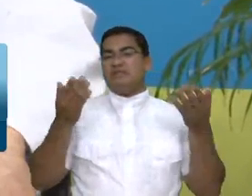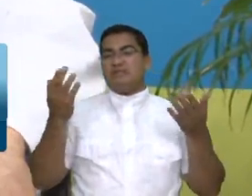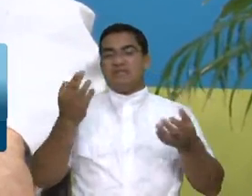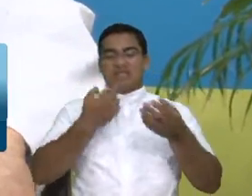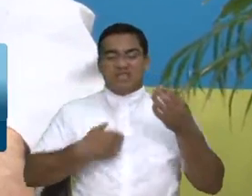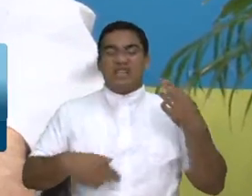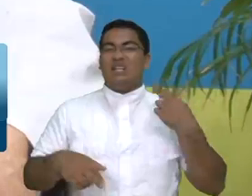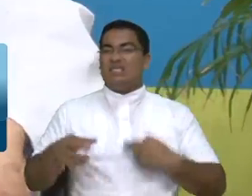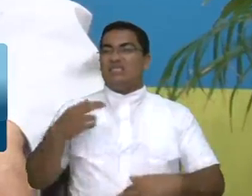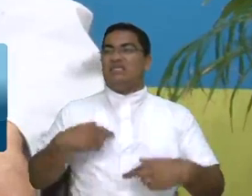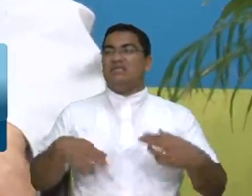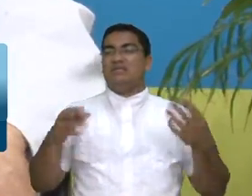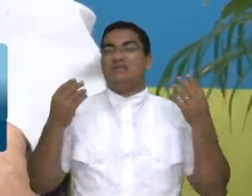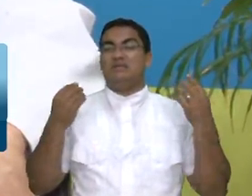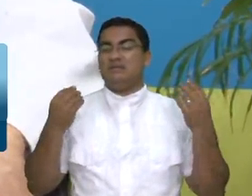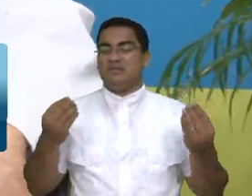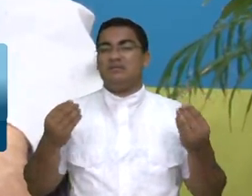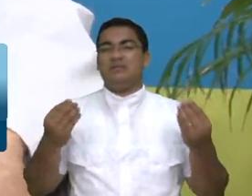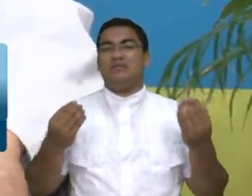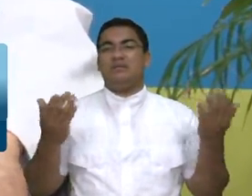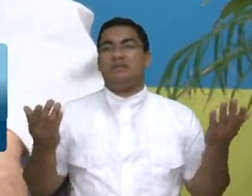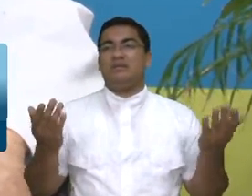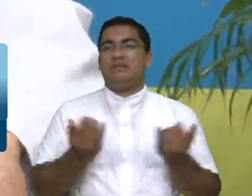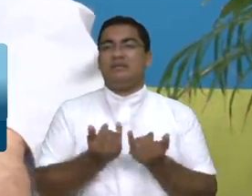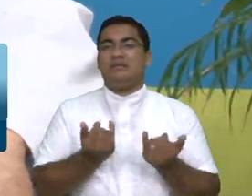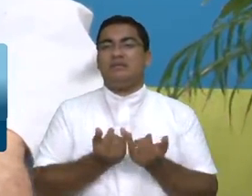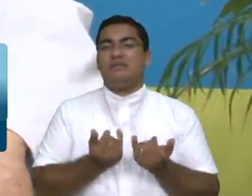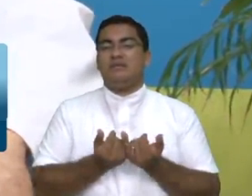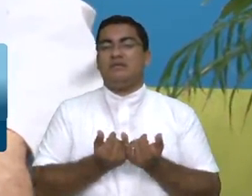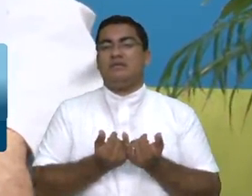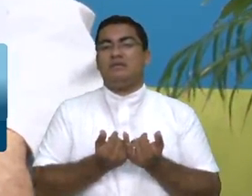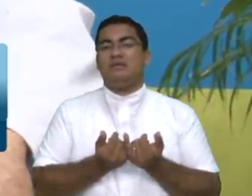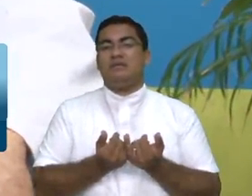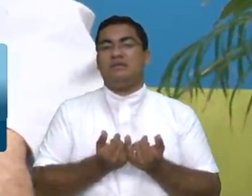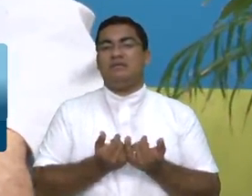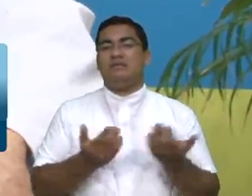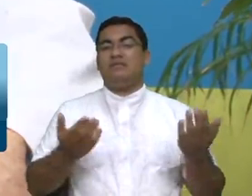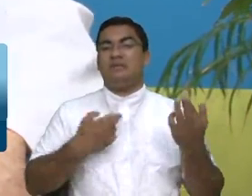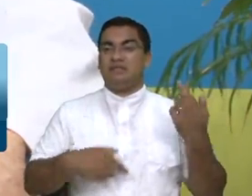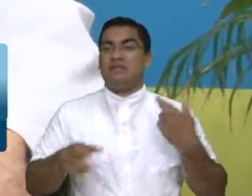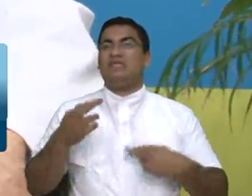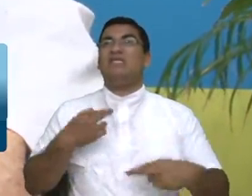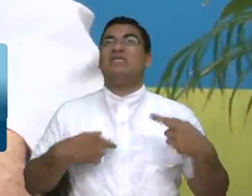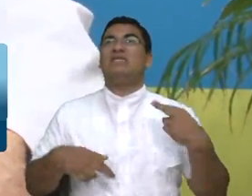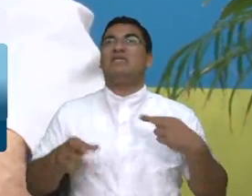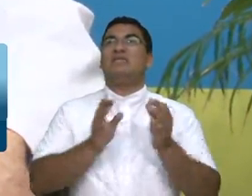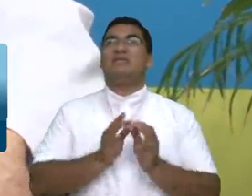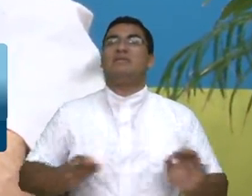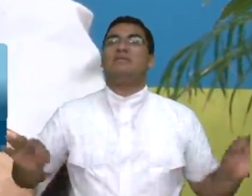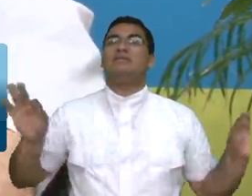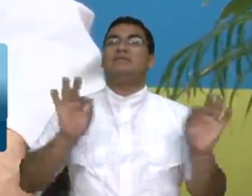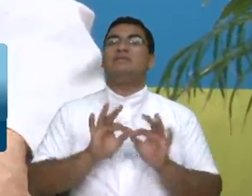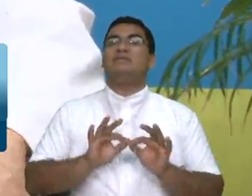cirugía, porque ahí sí la cirugía pues es una lesión grande, ahí sí pues hay un sangrado importante, ¿verdad?,